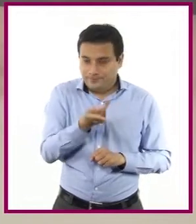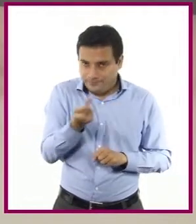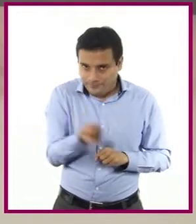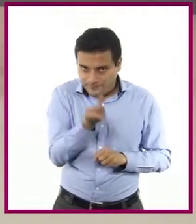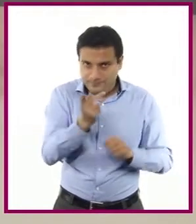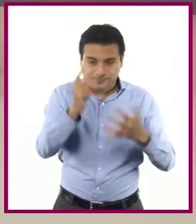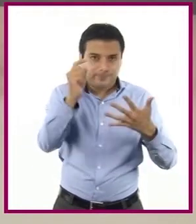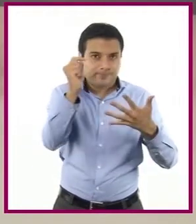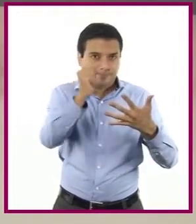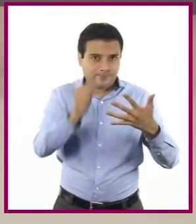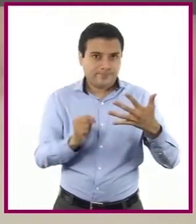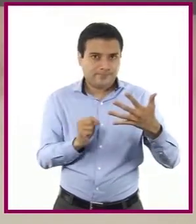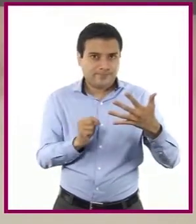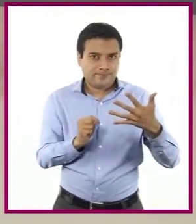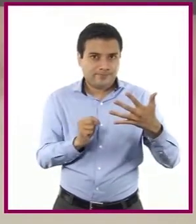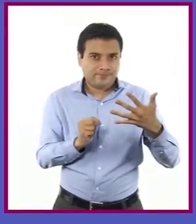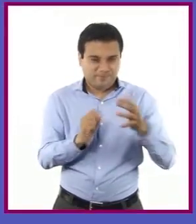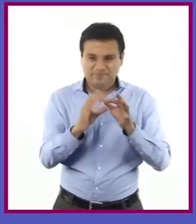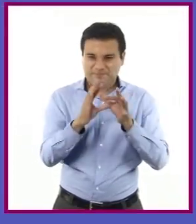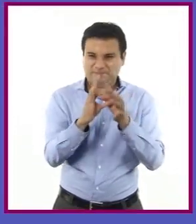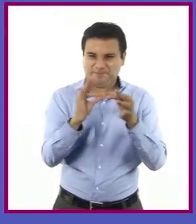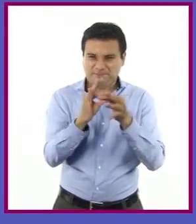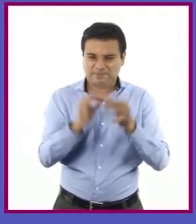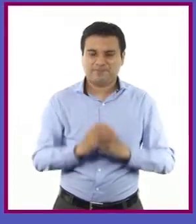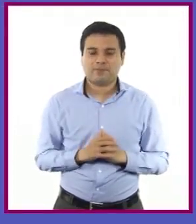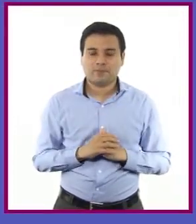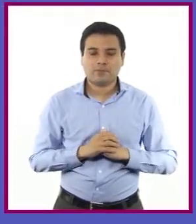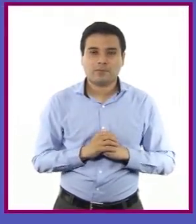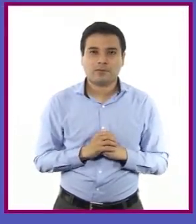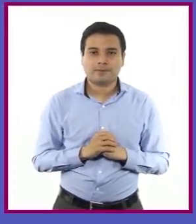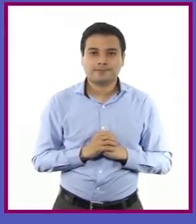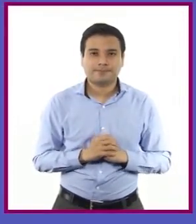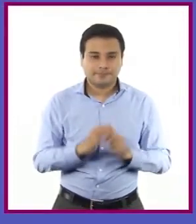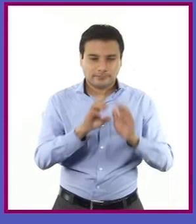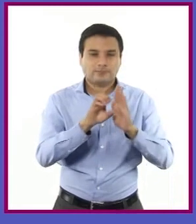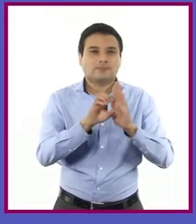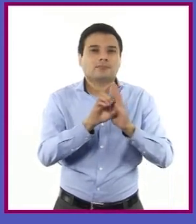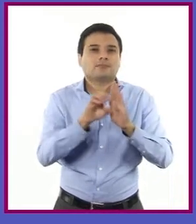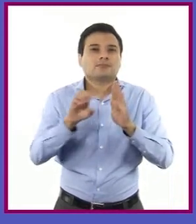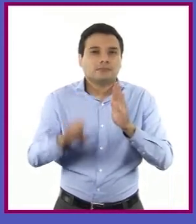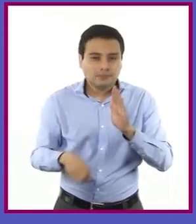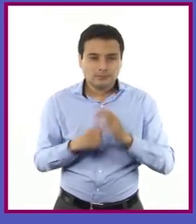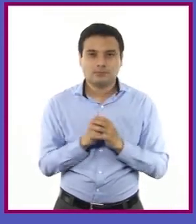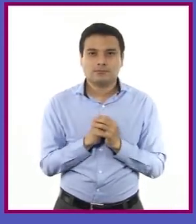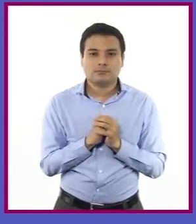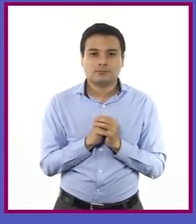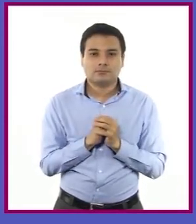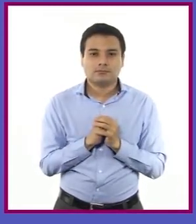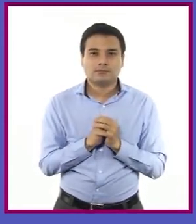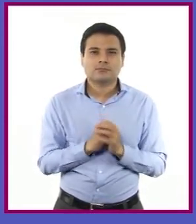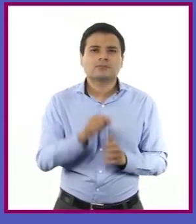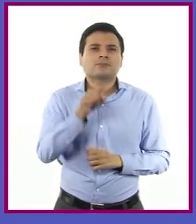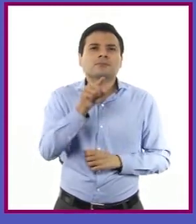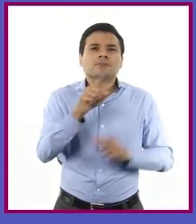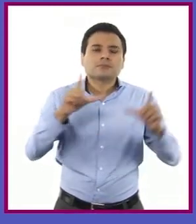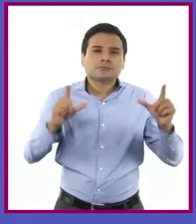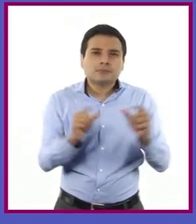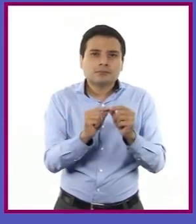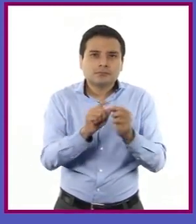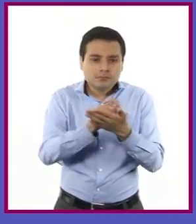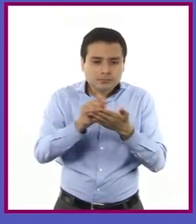indagación. Aclaremos este punto. Por ejemplo, ¿qué persigues con este